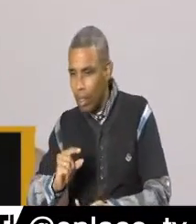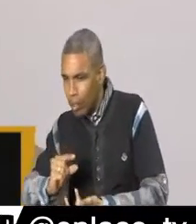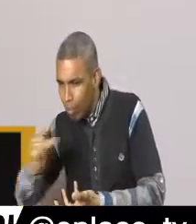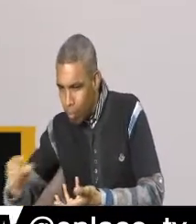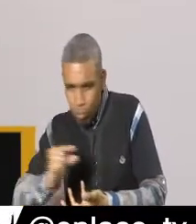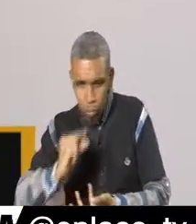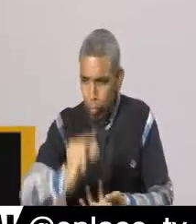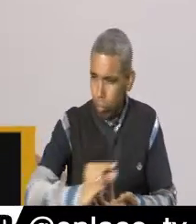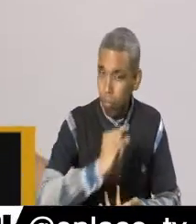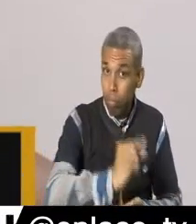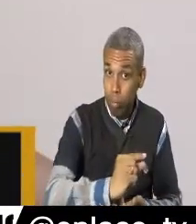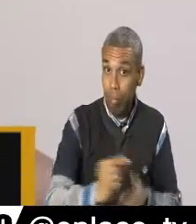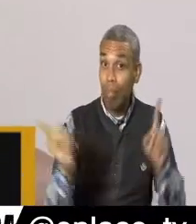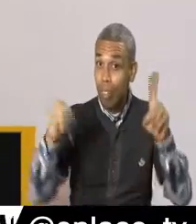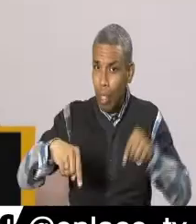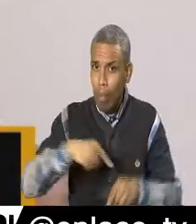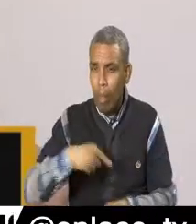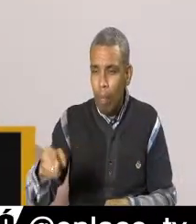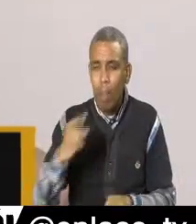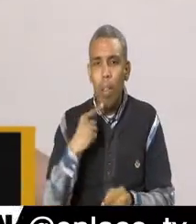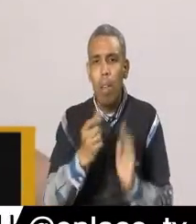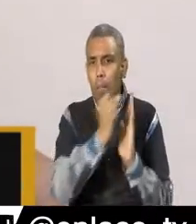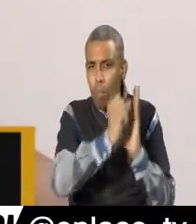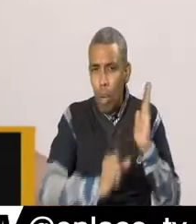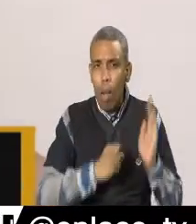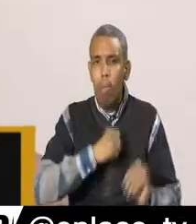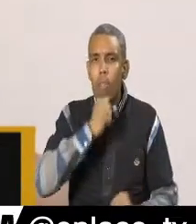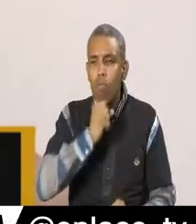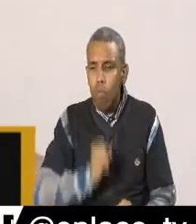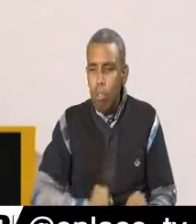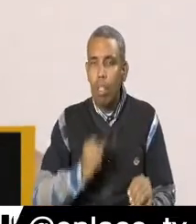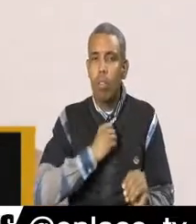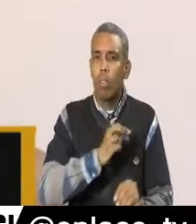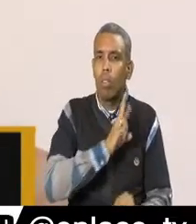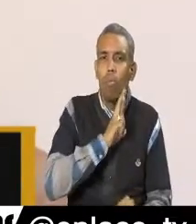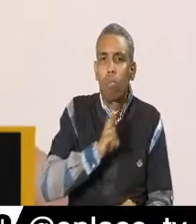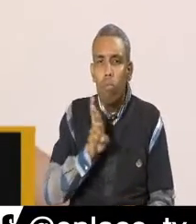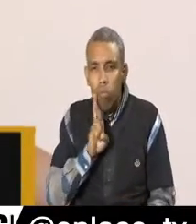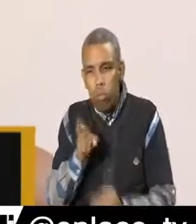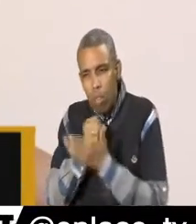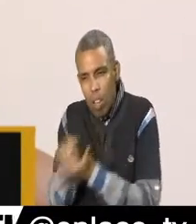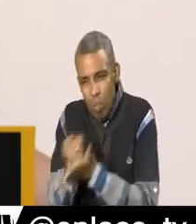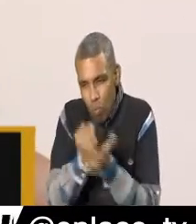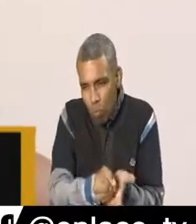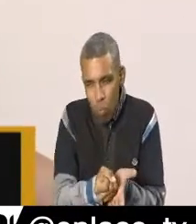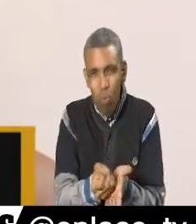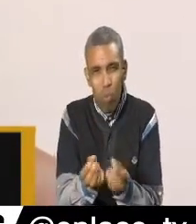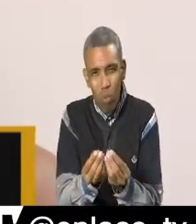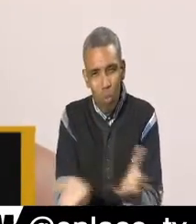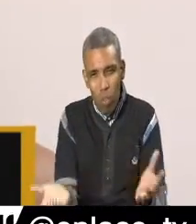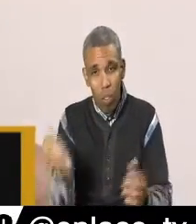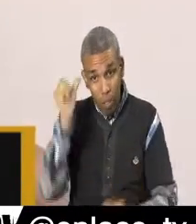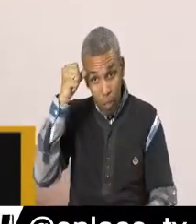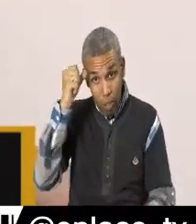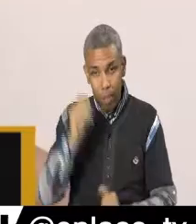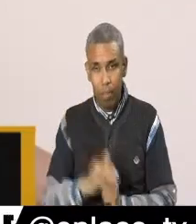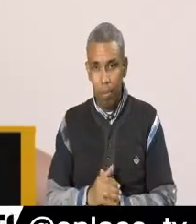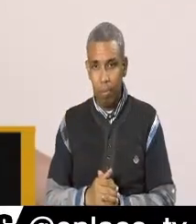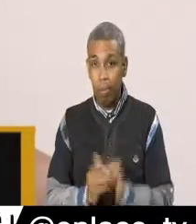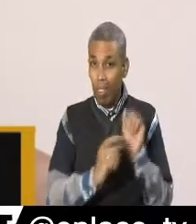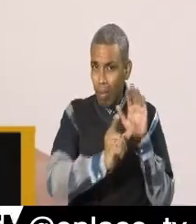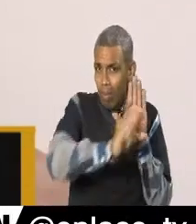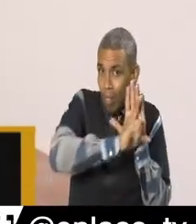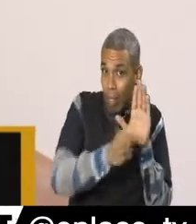con el programa de adulto mayor. Y pues esta ley lo que busca es penalizar a las personas y a las instituciones que dejan